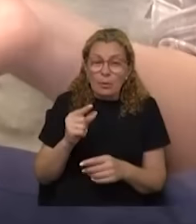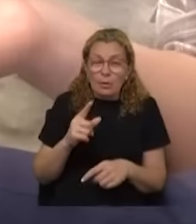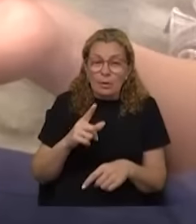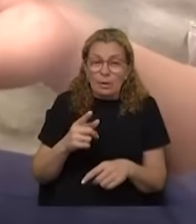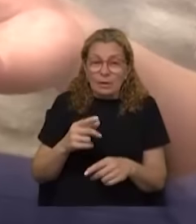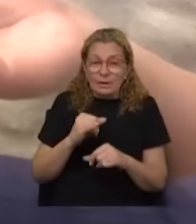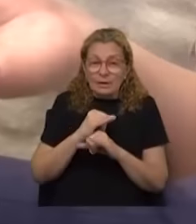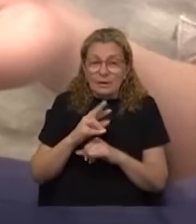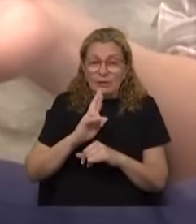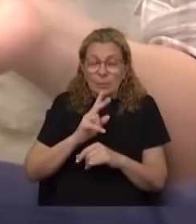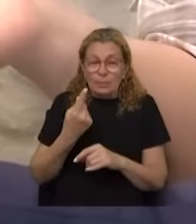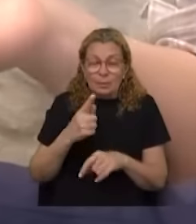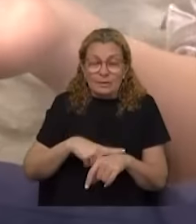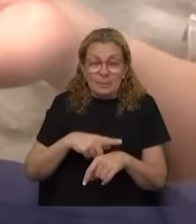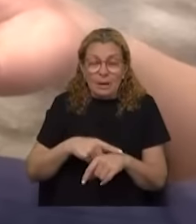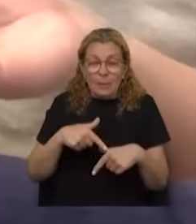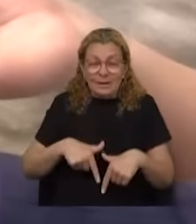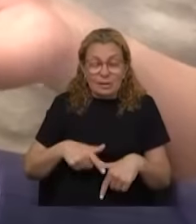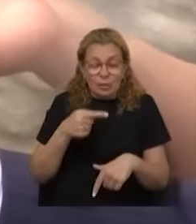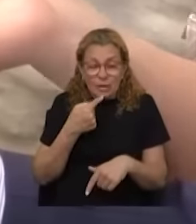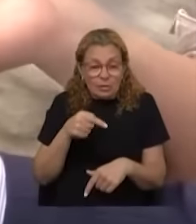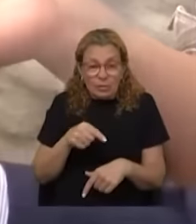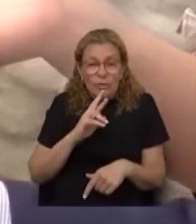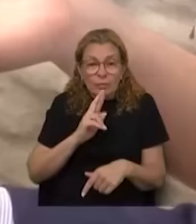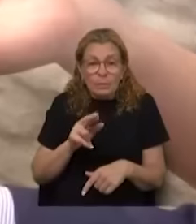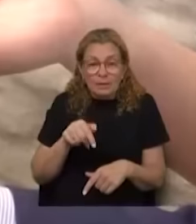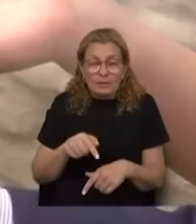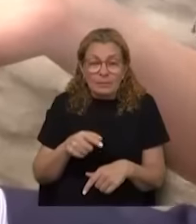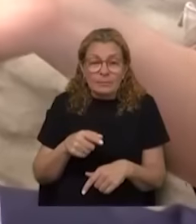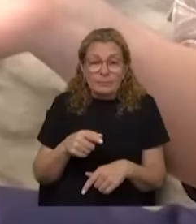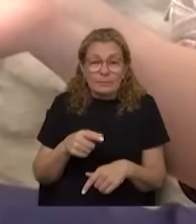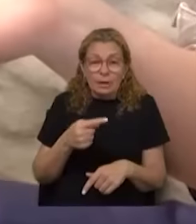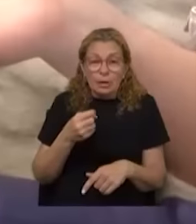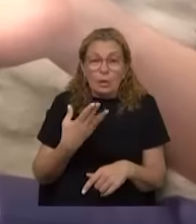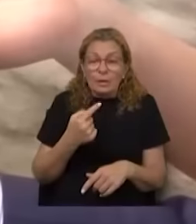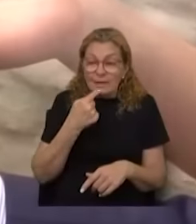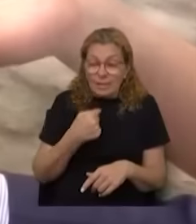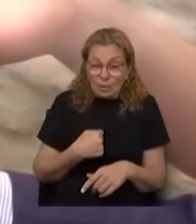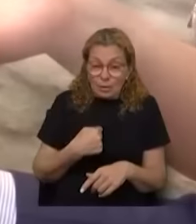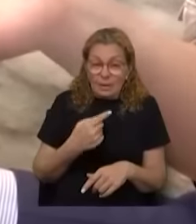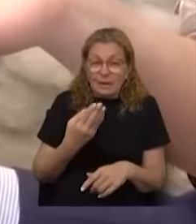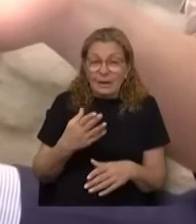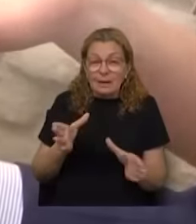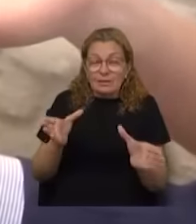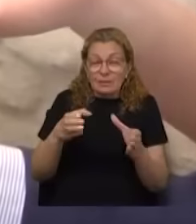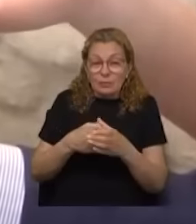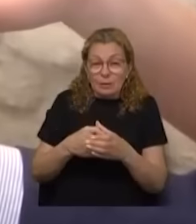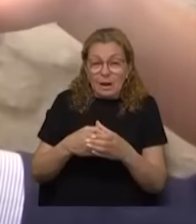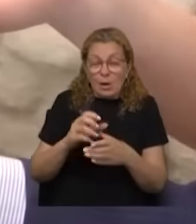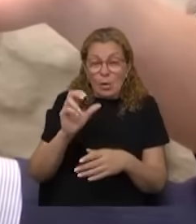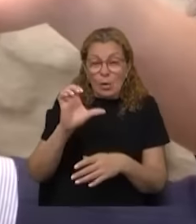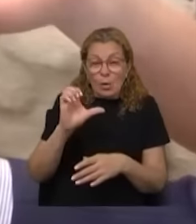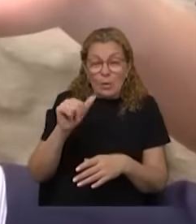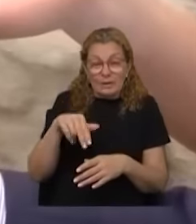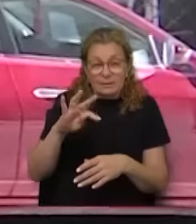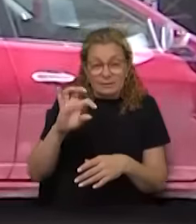resolverse los dos temas eh los ministros toman esta decisión Bueno lo que lo que se nos manifestó es que bueno que el tribunal de cuentas los había